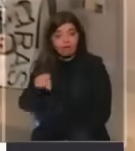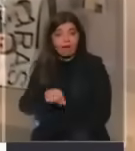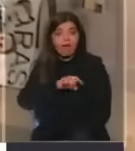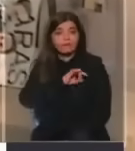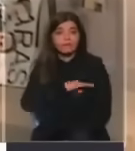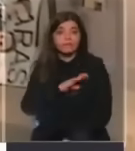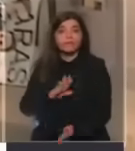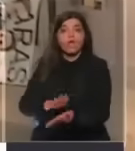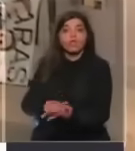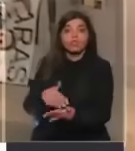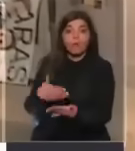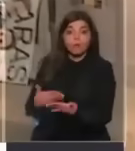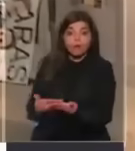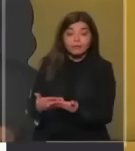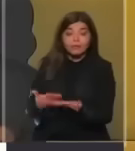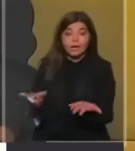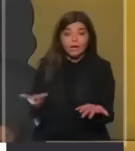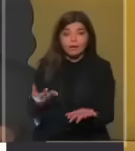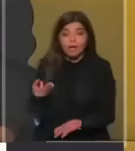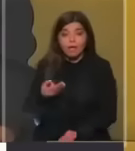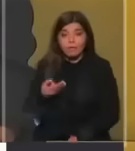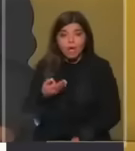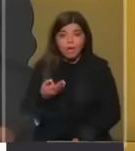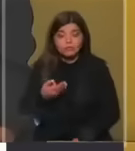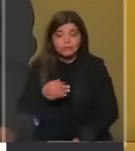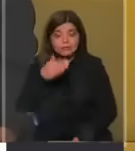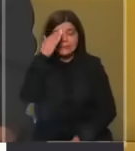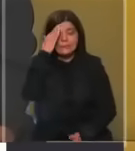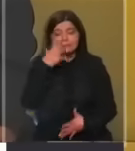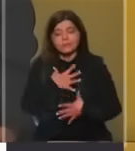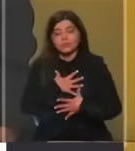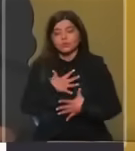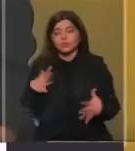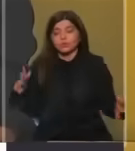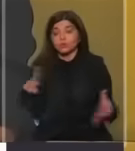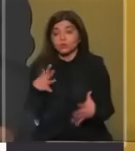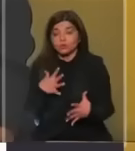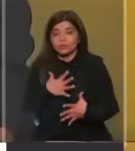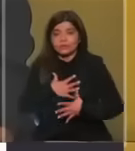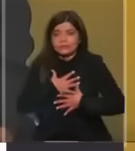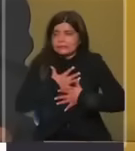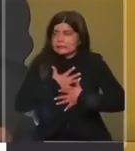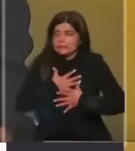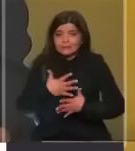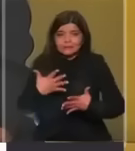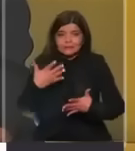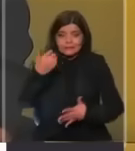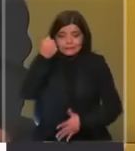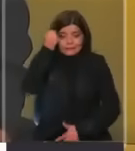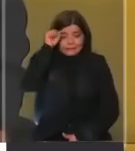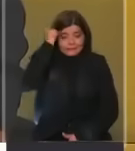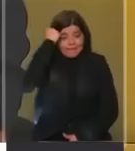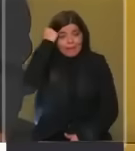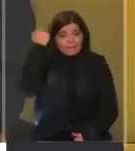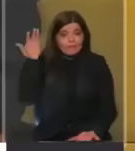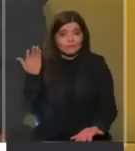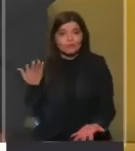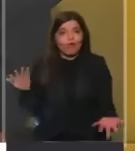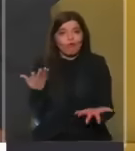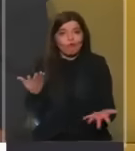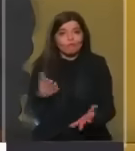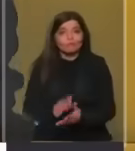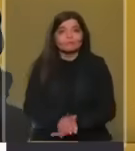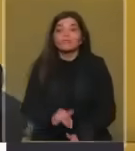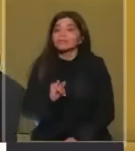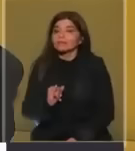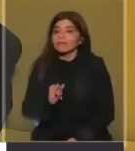están. Recién me comentabas, Pancho, de las experiencias más potentes que te ha tocado vivir, más impactante. Pon tú el adjetivo mejor. Sí, creo que es lo más